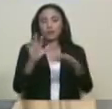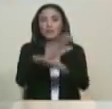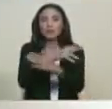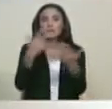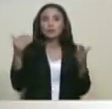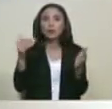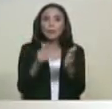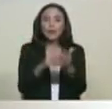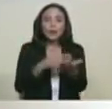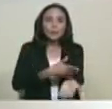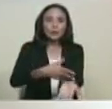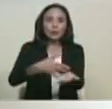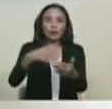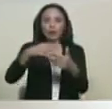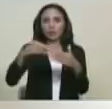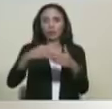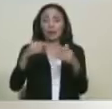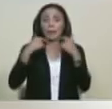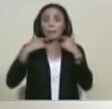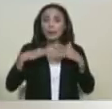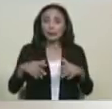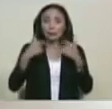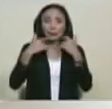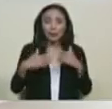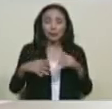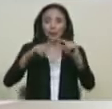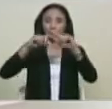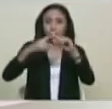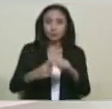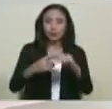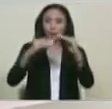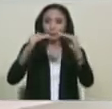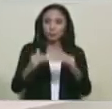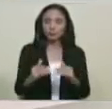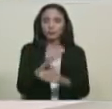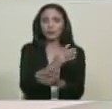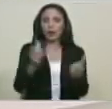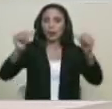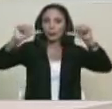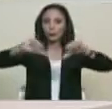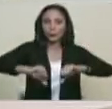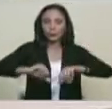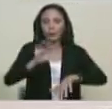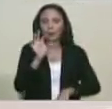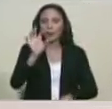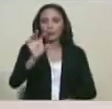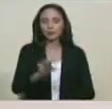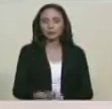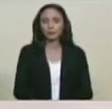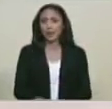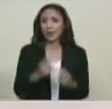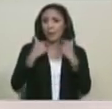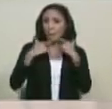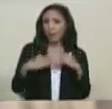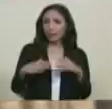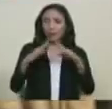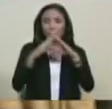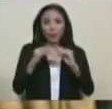18.000 millones de dólares de pérdidas netas para la República, de pérdidas para ti, compatriota, para